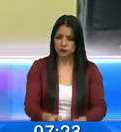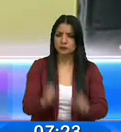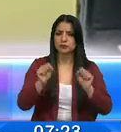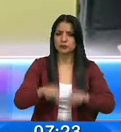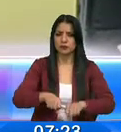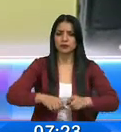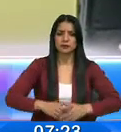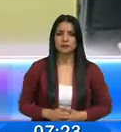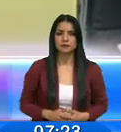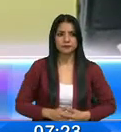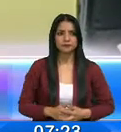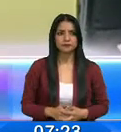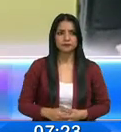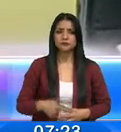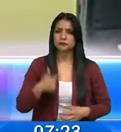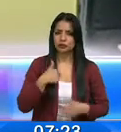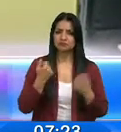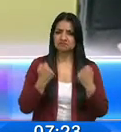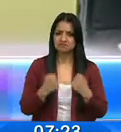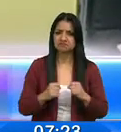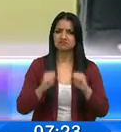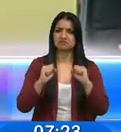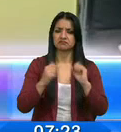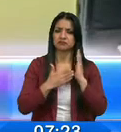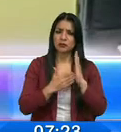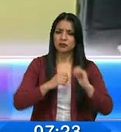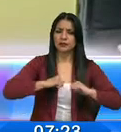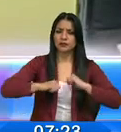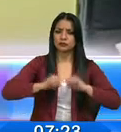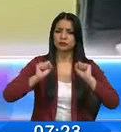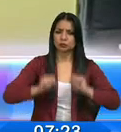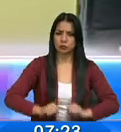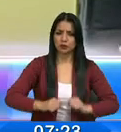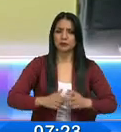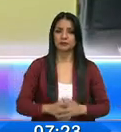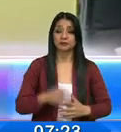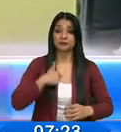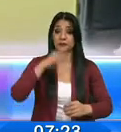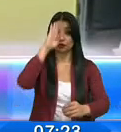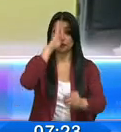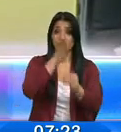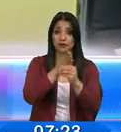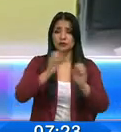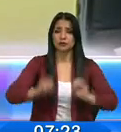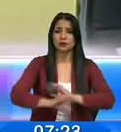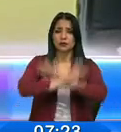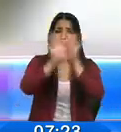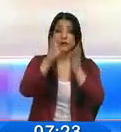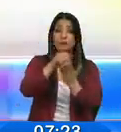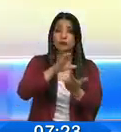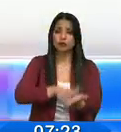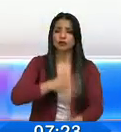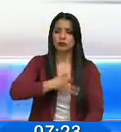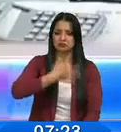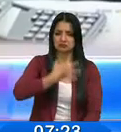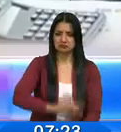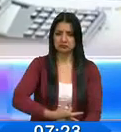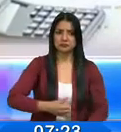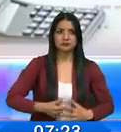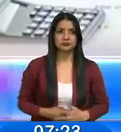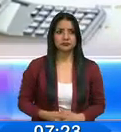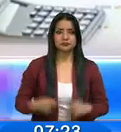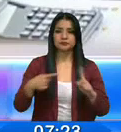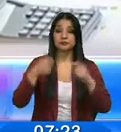cumple. Nosotros estamos tratando de seguir un modelo de gestión, con objetivos claros, con proyectos totalmente sinceros. El